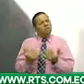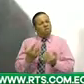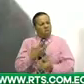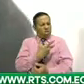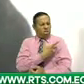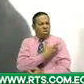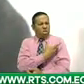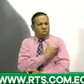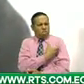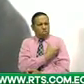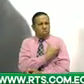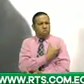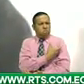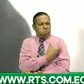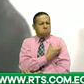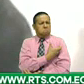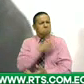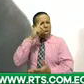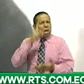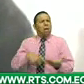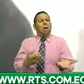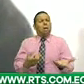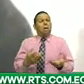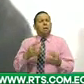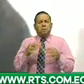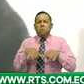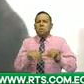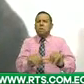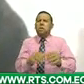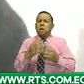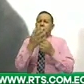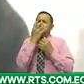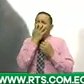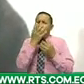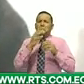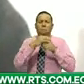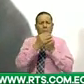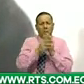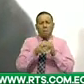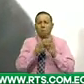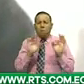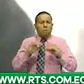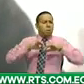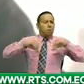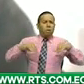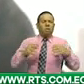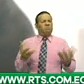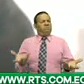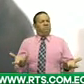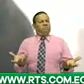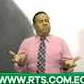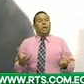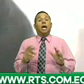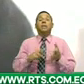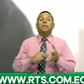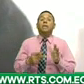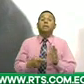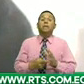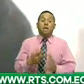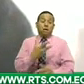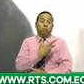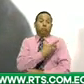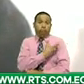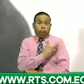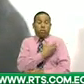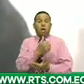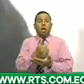¿Qué ganamos con las vacunas? Ganamos muchísimo porque evitamos la saturación del sistema sanitario al disminuir